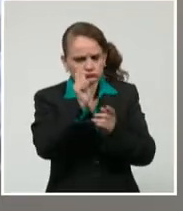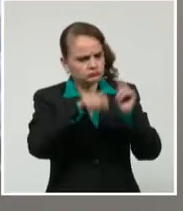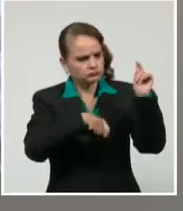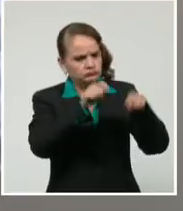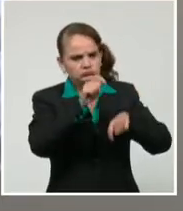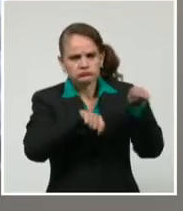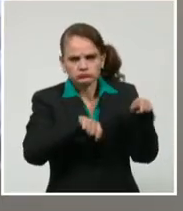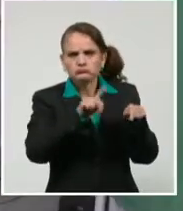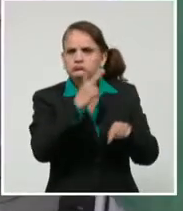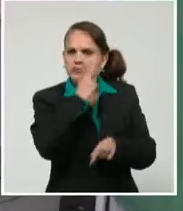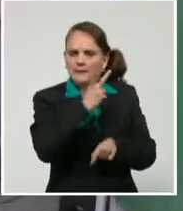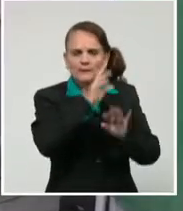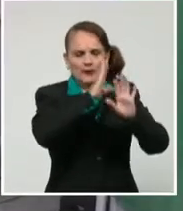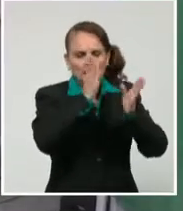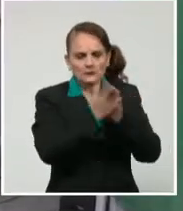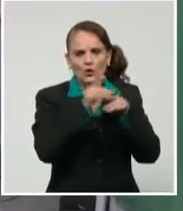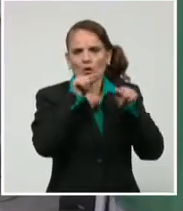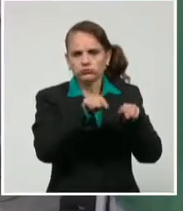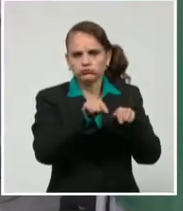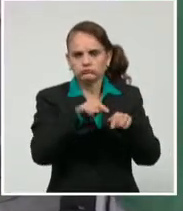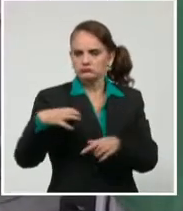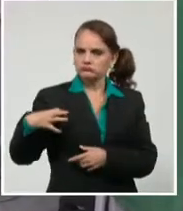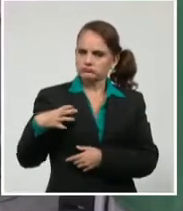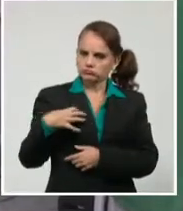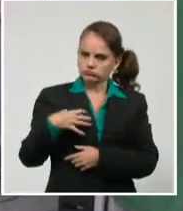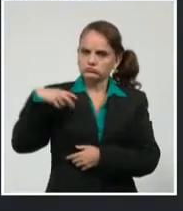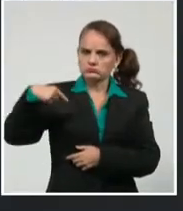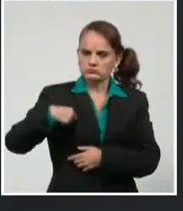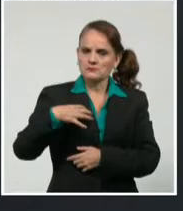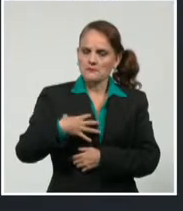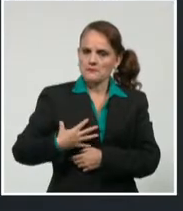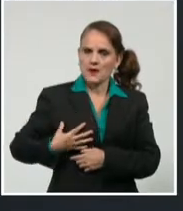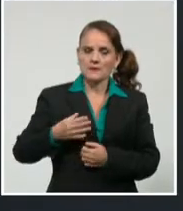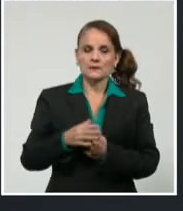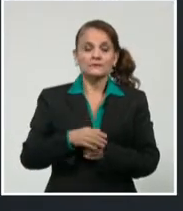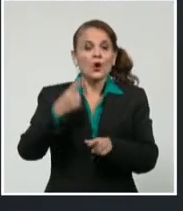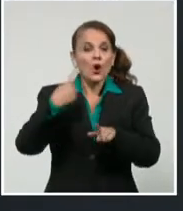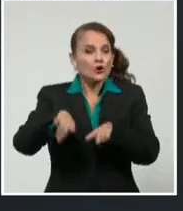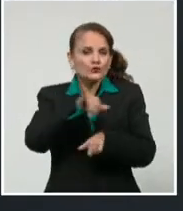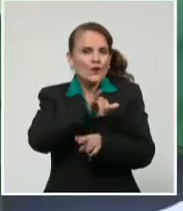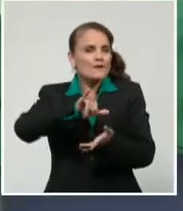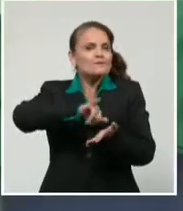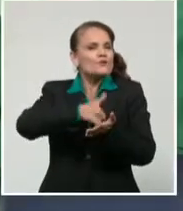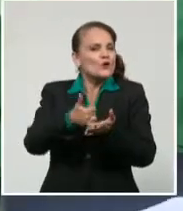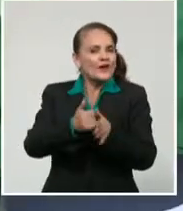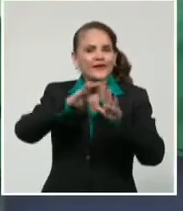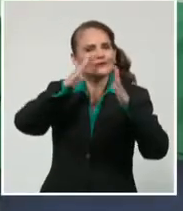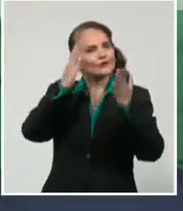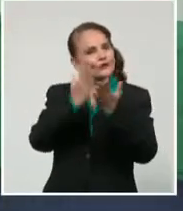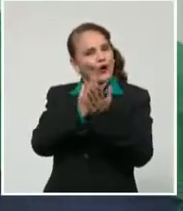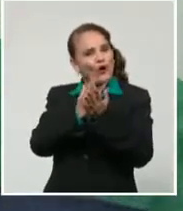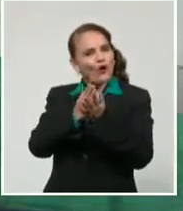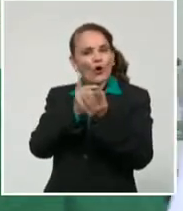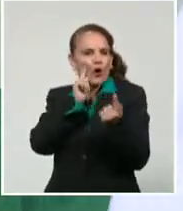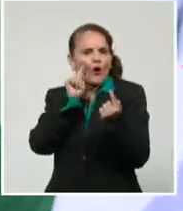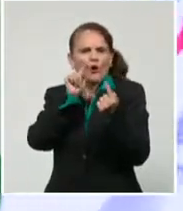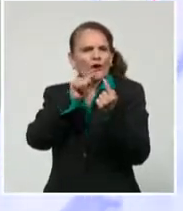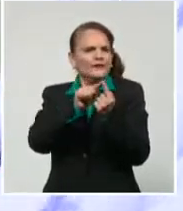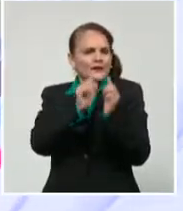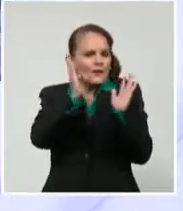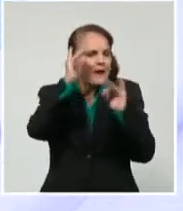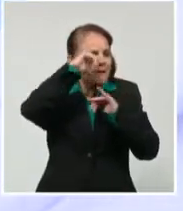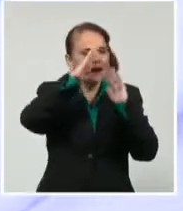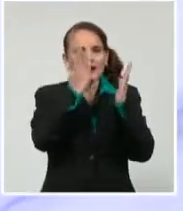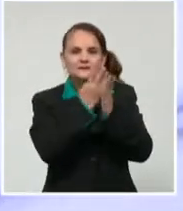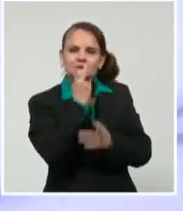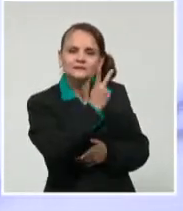atienden estos procederos. El también director del proyecto Alas por la Vida, dirigido a las mujeres mastectomizadas, comenta